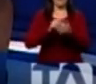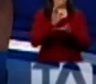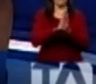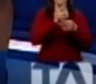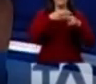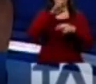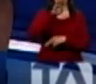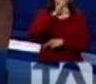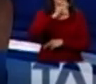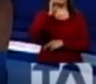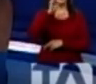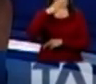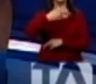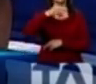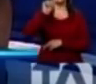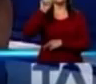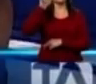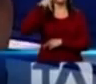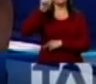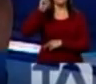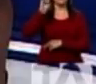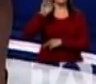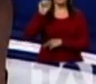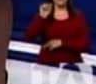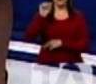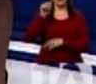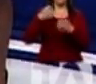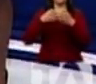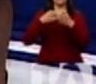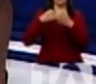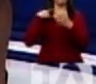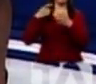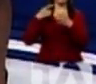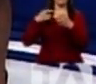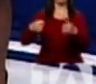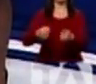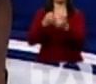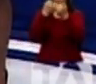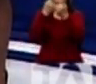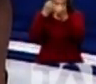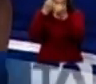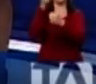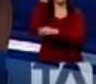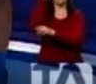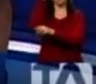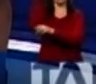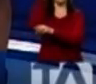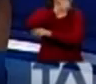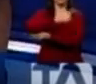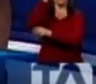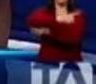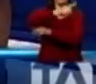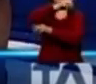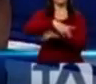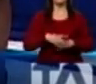y dejando a 5 barrios del norte de la capital sin luz. Y hoy en nuestro tema del día, la historia de lucha y amor